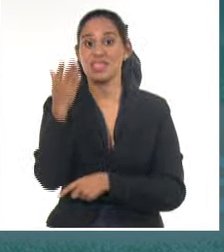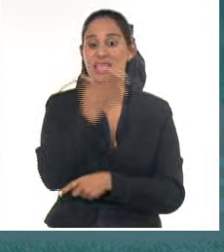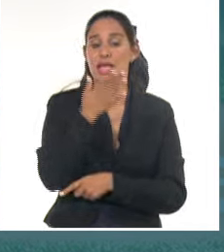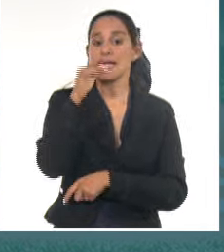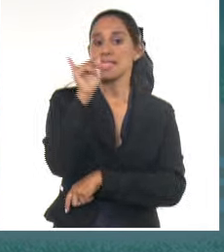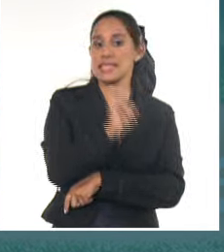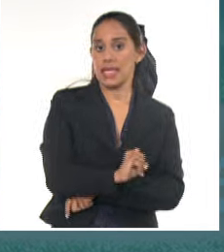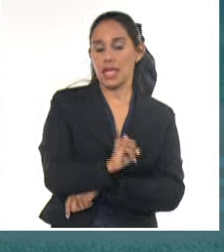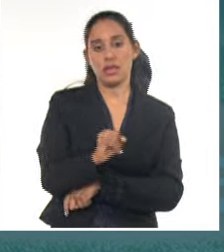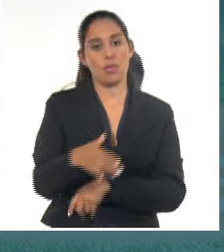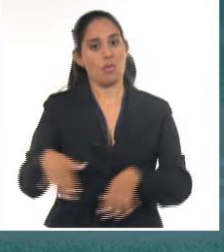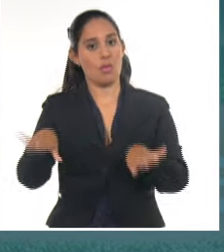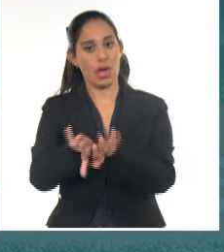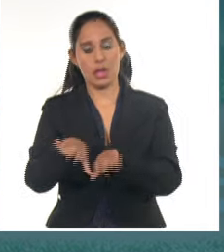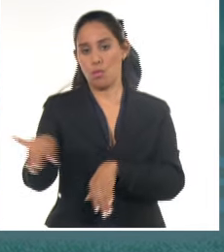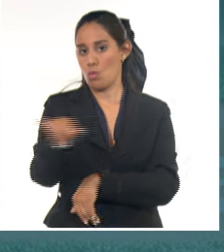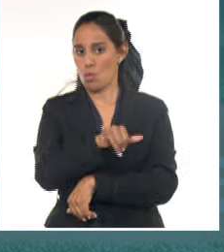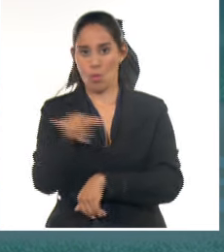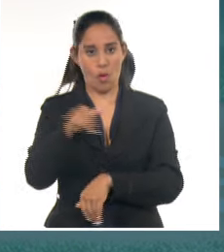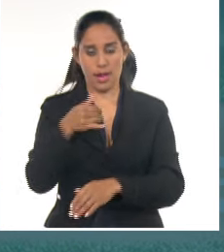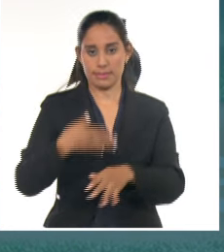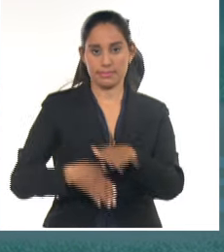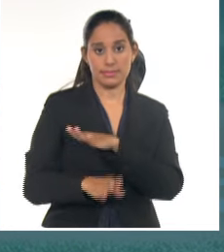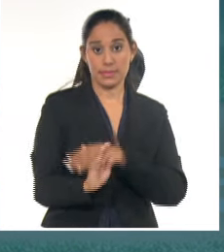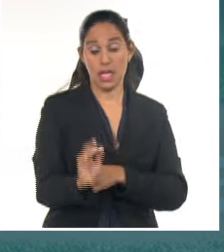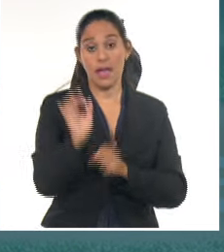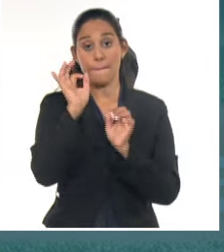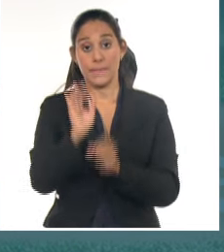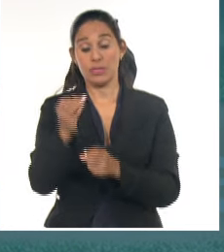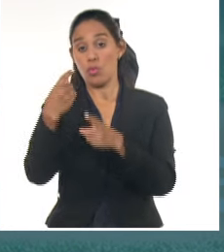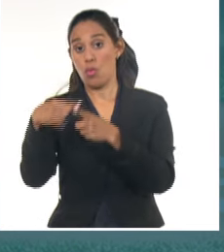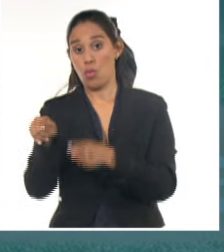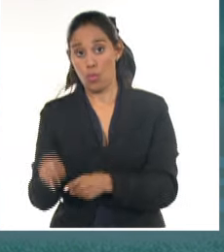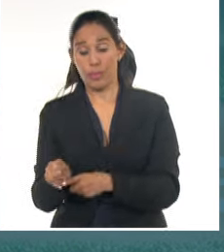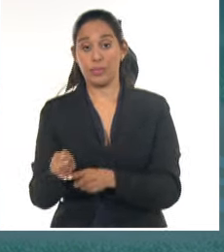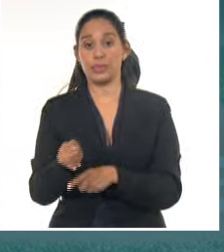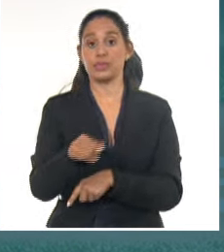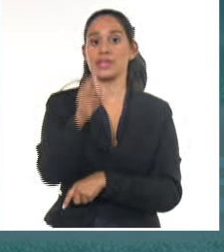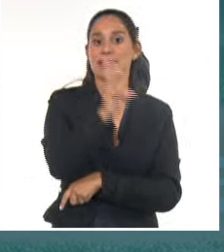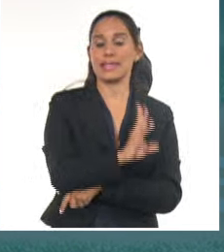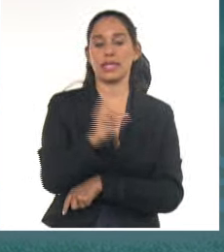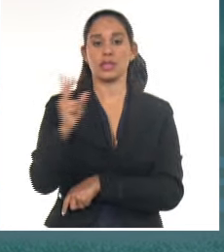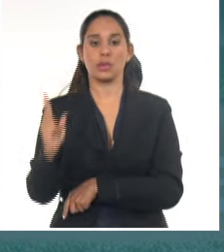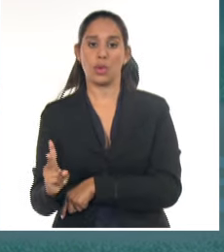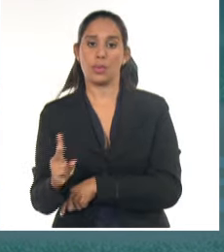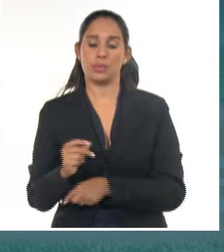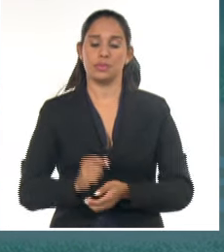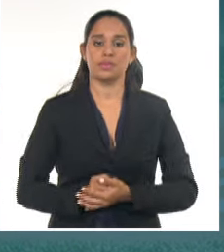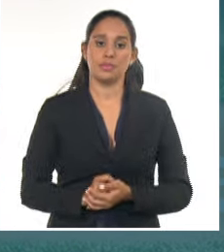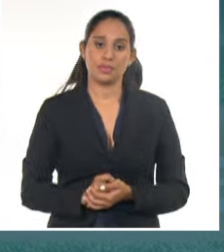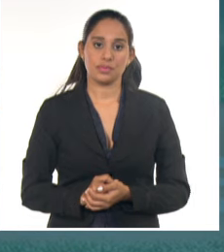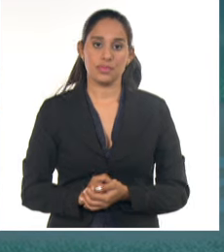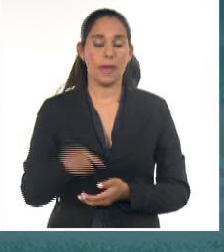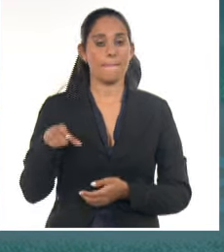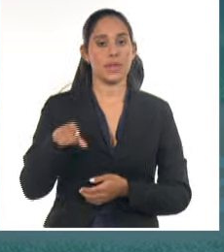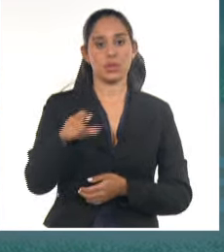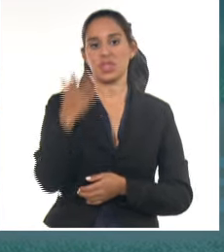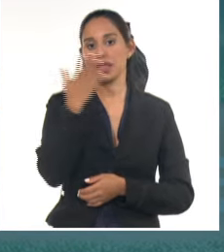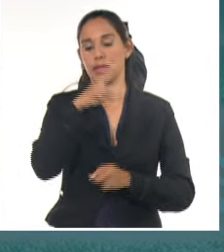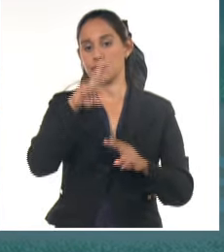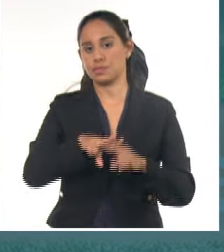igual cantidad de entradas, y el aporte ofensivo de Overluis Cremet de 3-2 con un cuadrangular. Por último, Holguín se